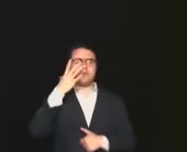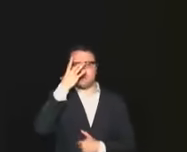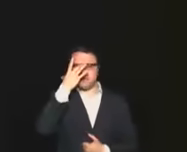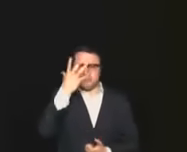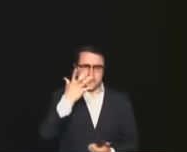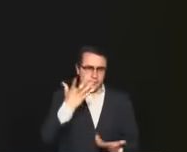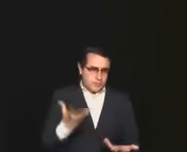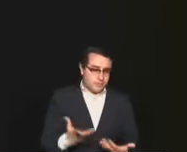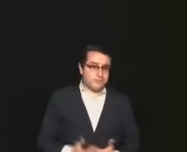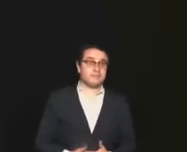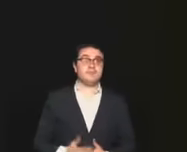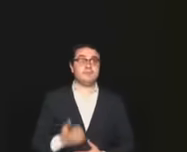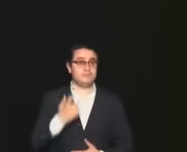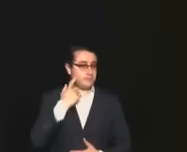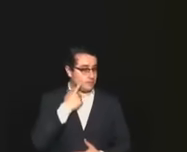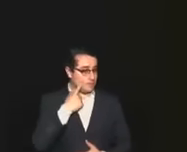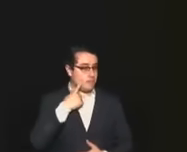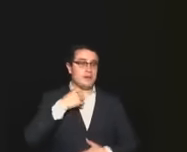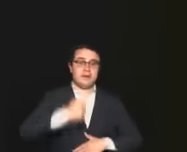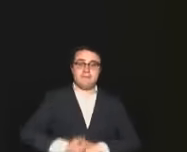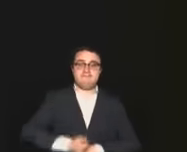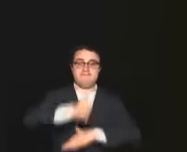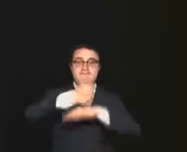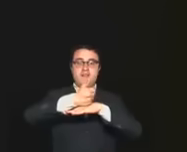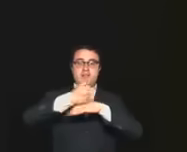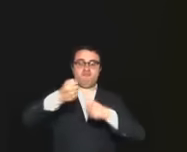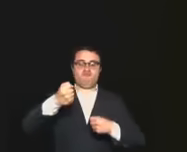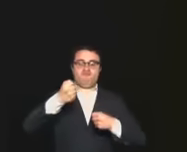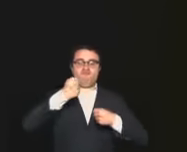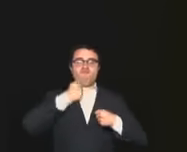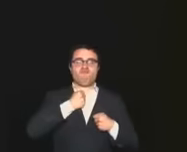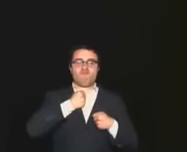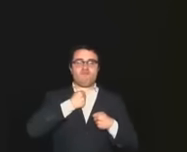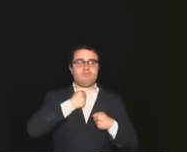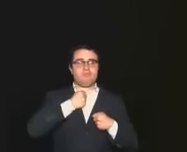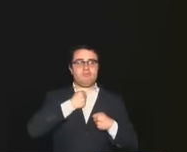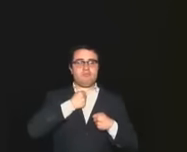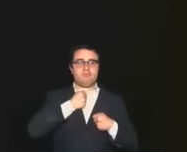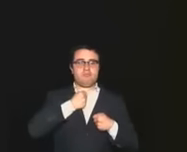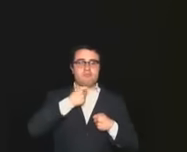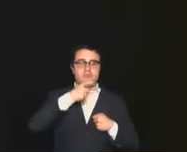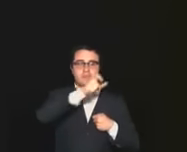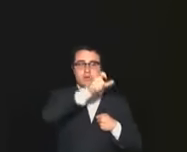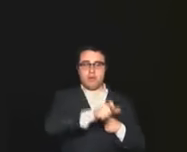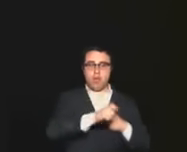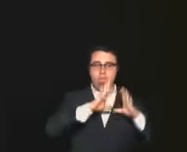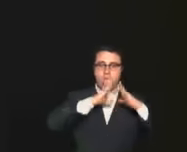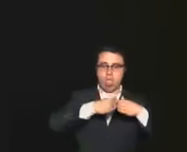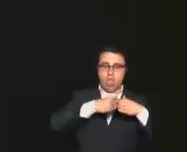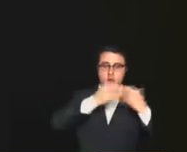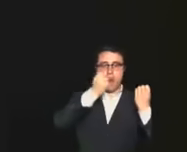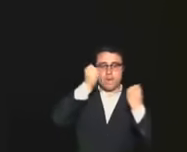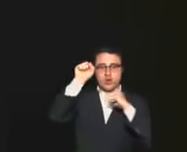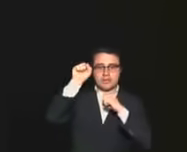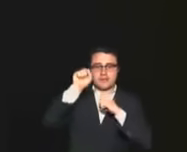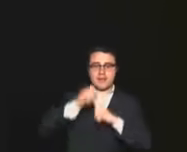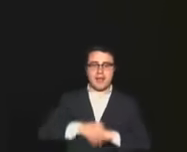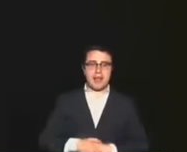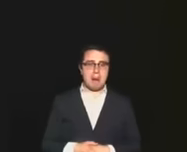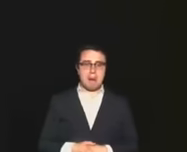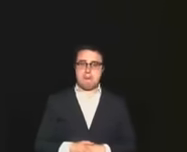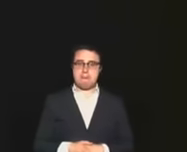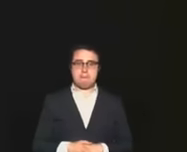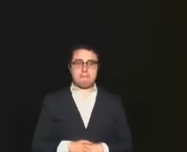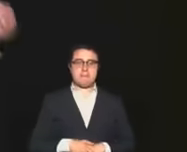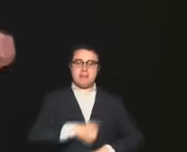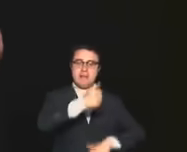esta fase el capitán del ejército se alía con el que creían que era el comunista, jefe de la Marquetalia II de